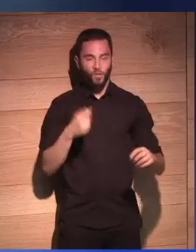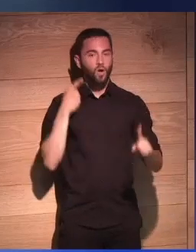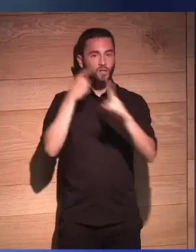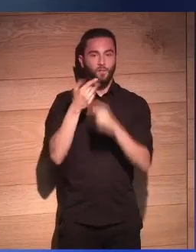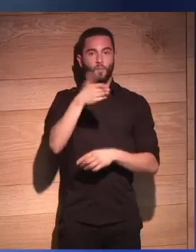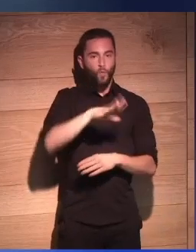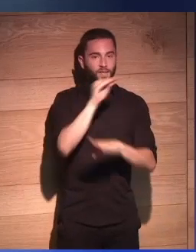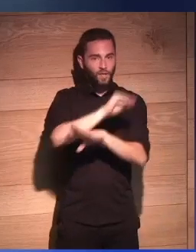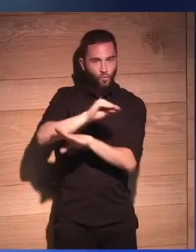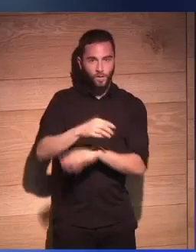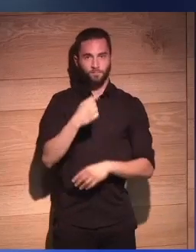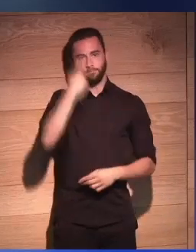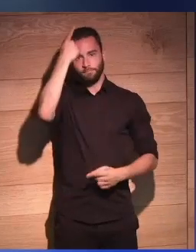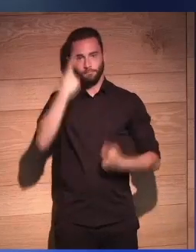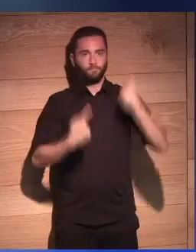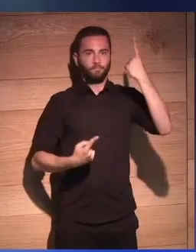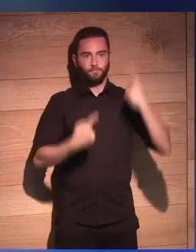y algunos dicen que es